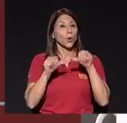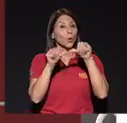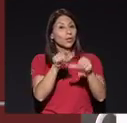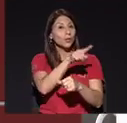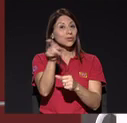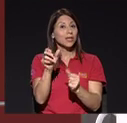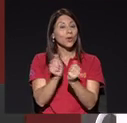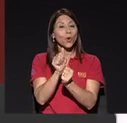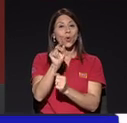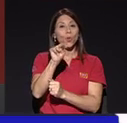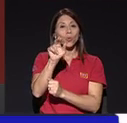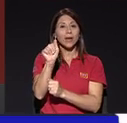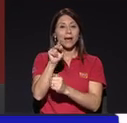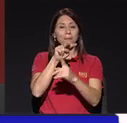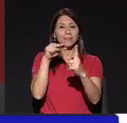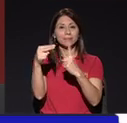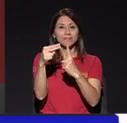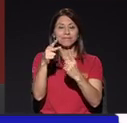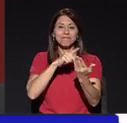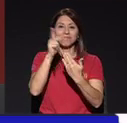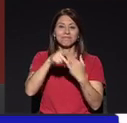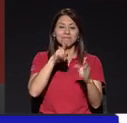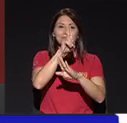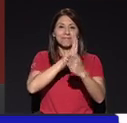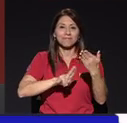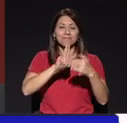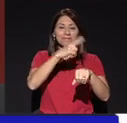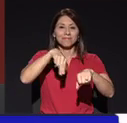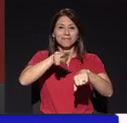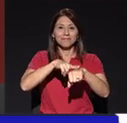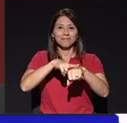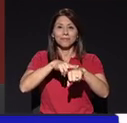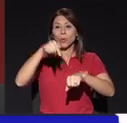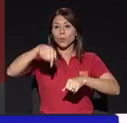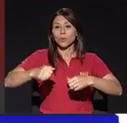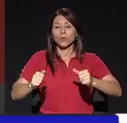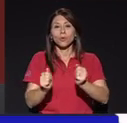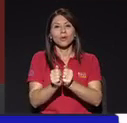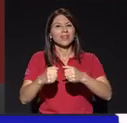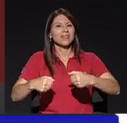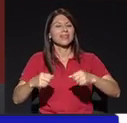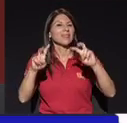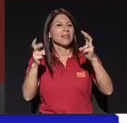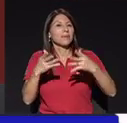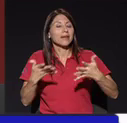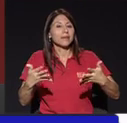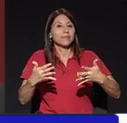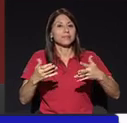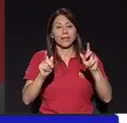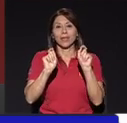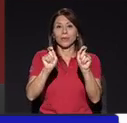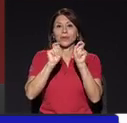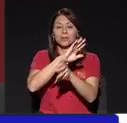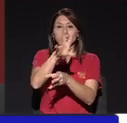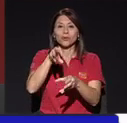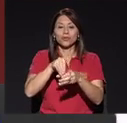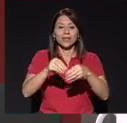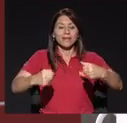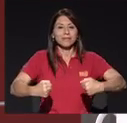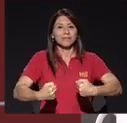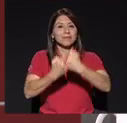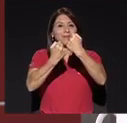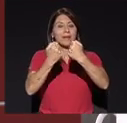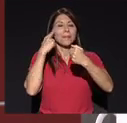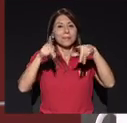Continúa usted con Una Mirada, el programa de la Universidad Nacional, hoy con el tema de los desafíos que tenemos en materia de educación inclusiva